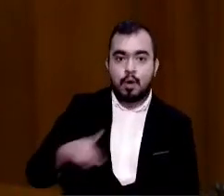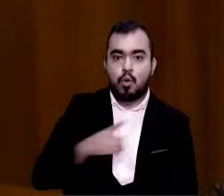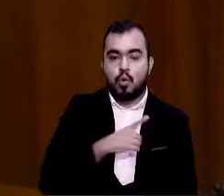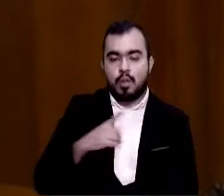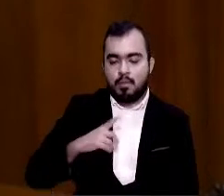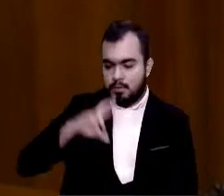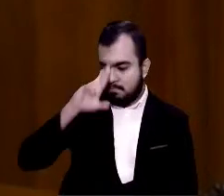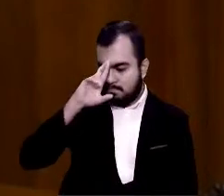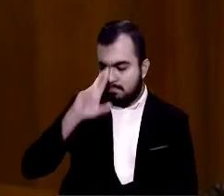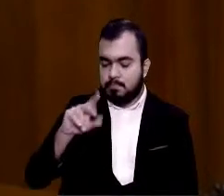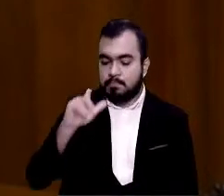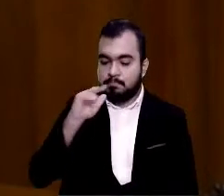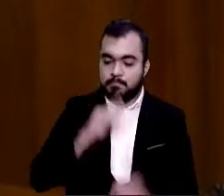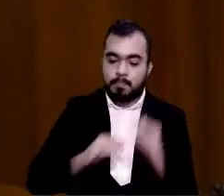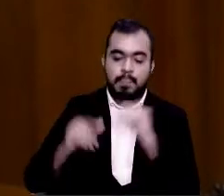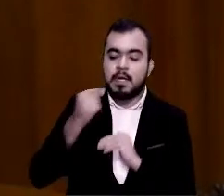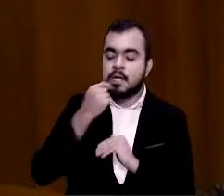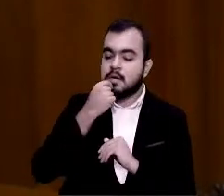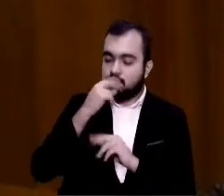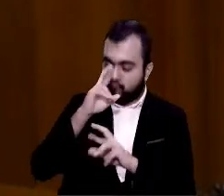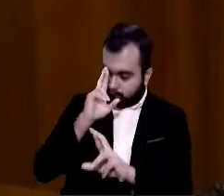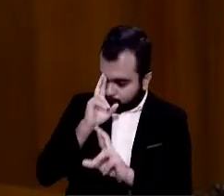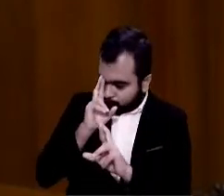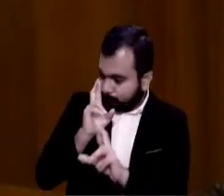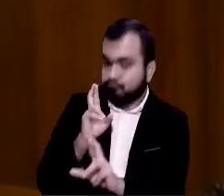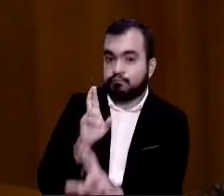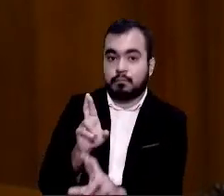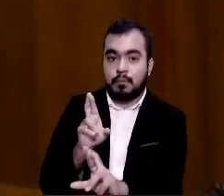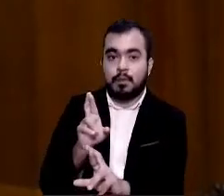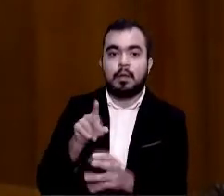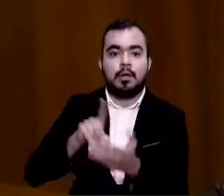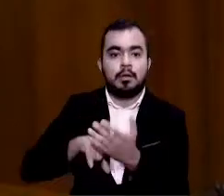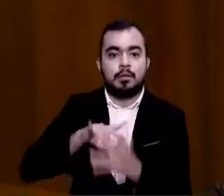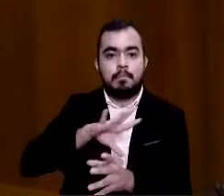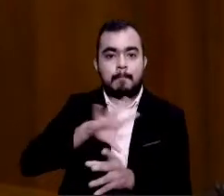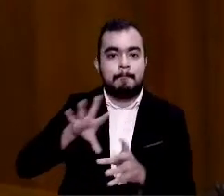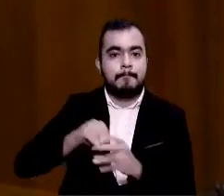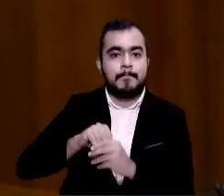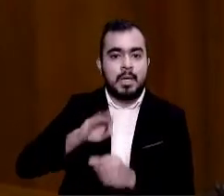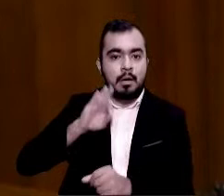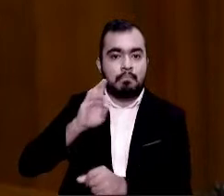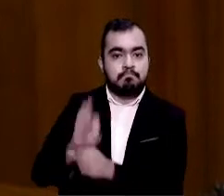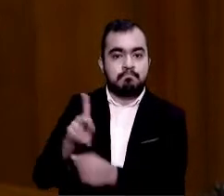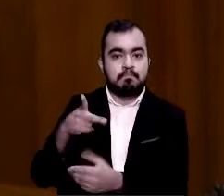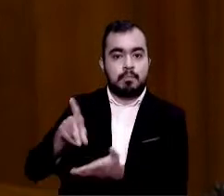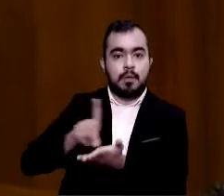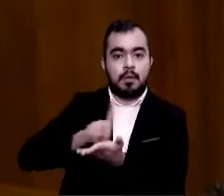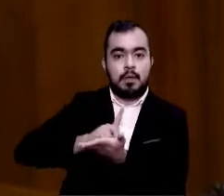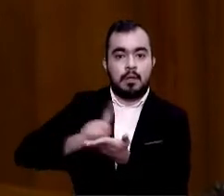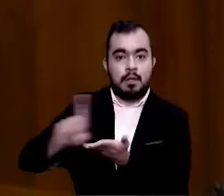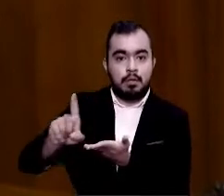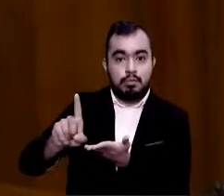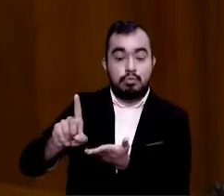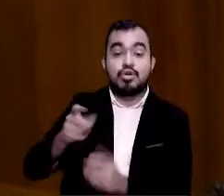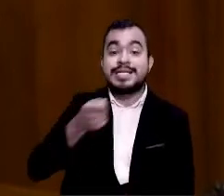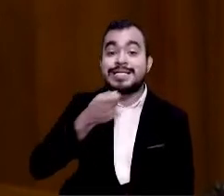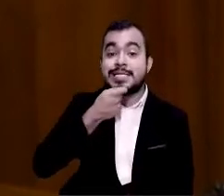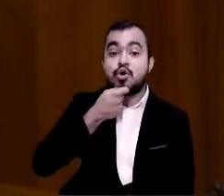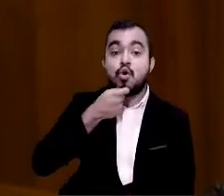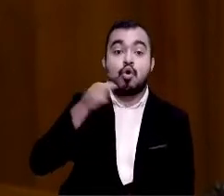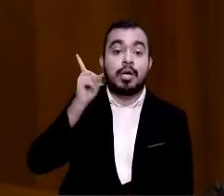con el principio del interés superior de la niñez, garantizando de manera plena sus derechos. Los niños y las niñas tienen derecho